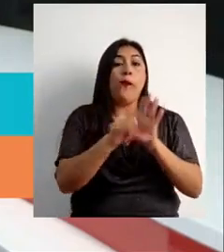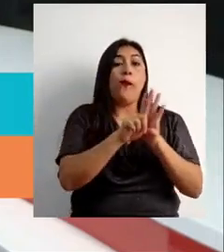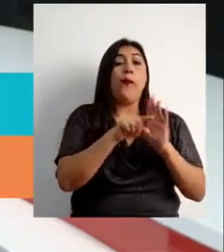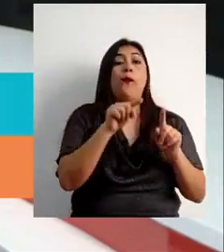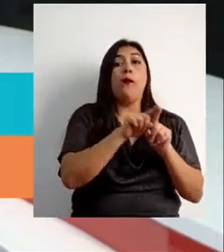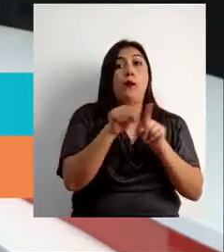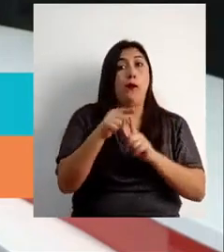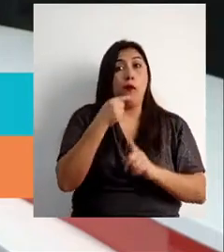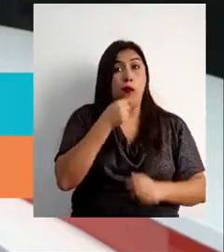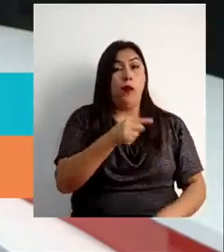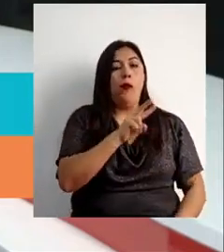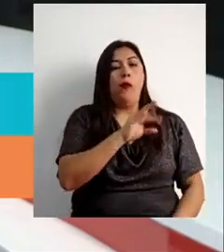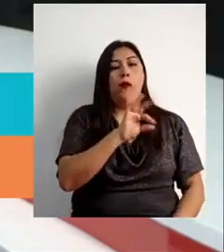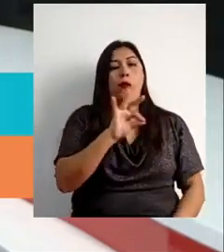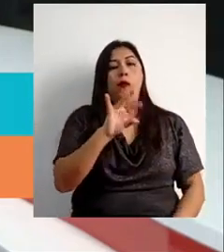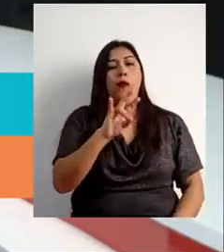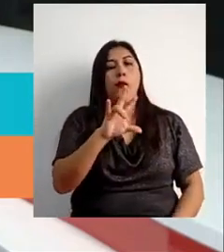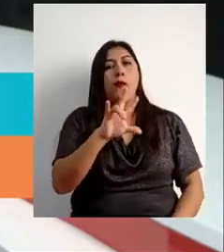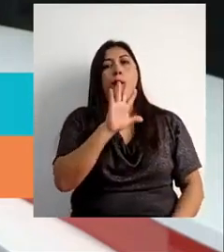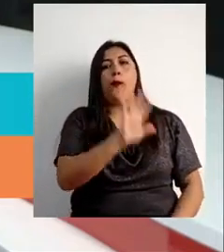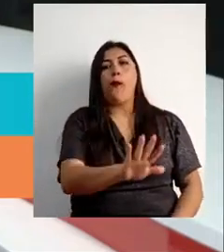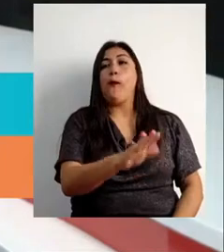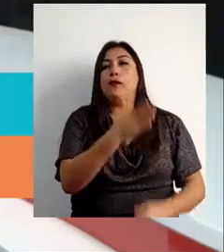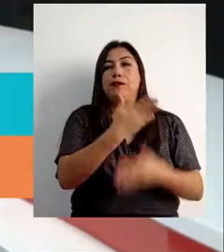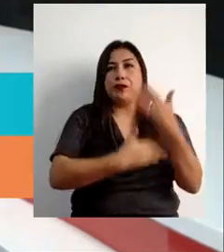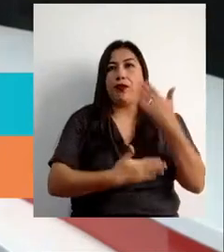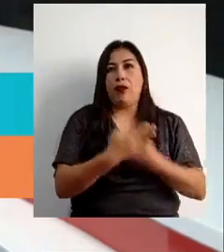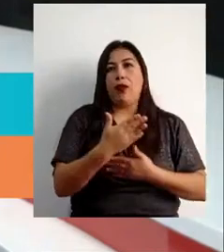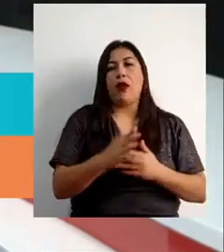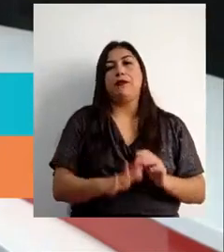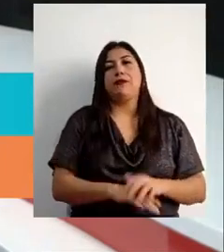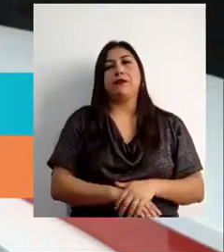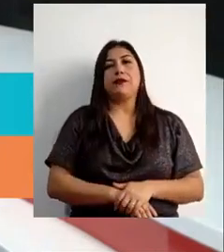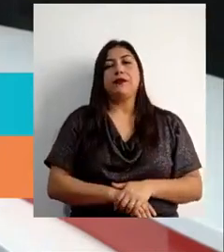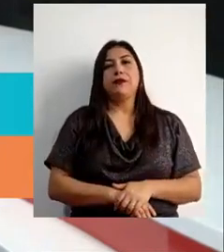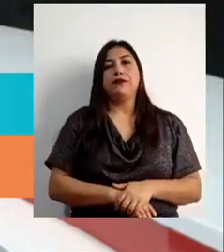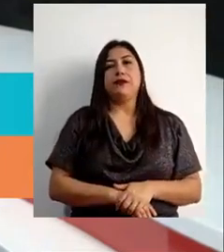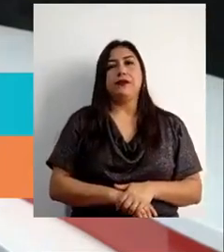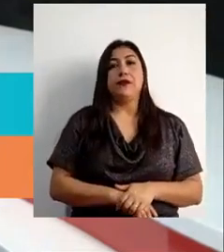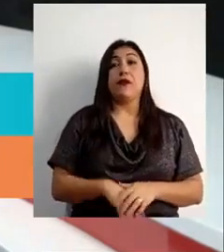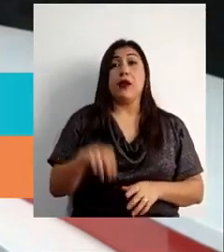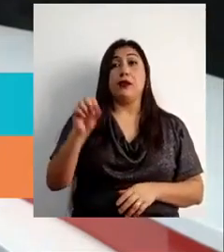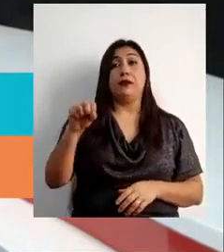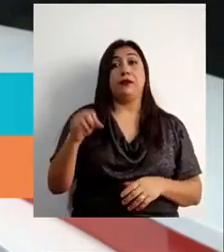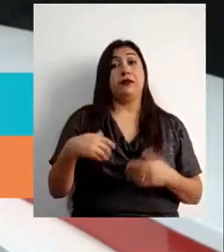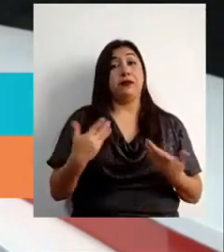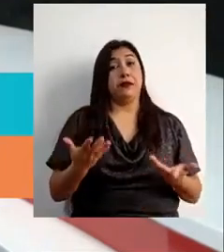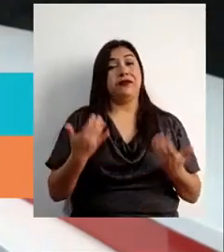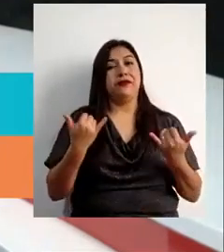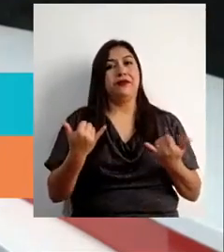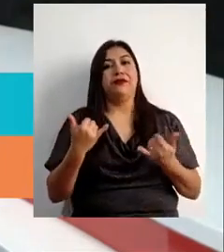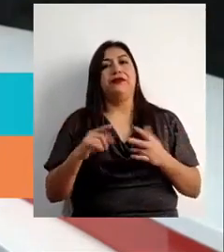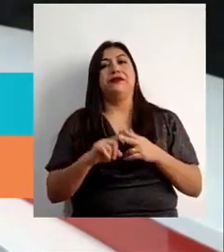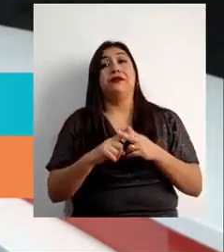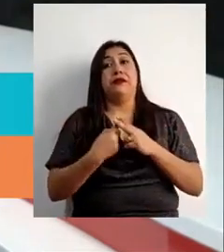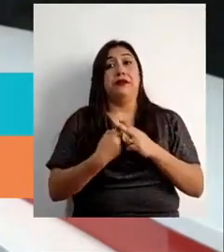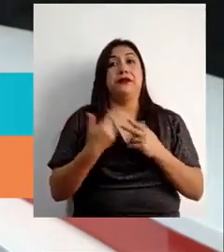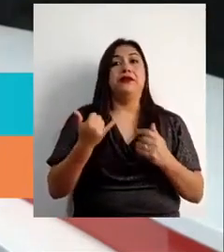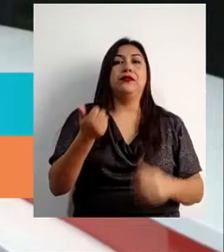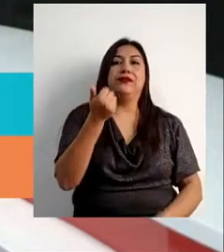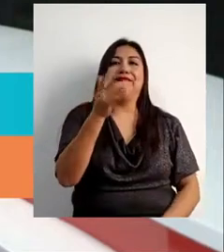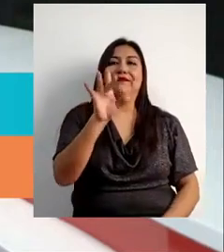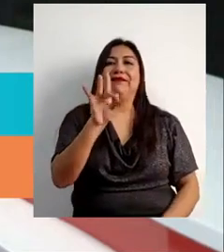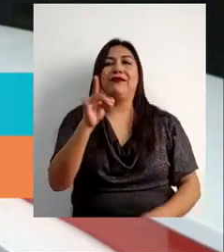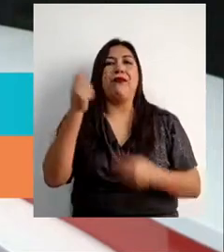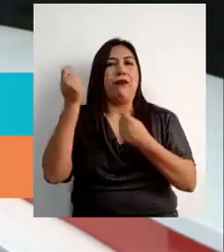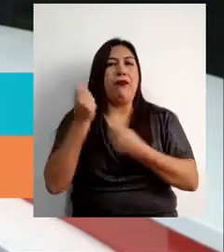29973, Ley General de la Persona con Discapacidad. Así es, Enrique. Bueno, empezamos hoy, 18 de agosto.